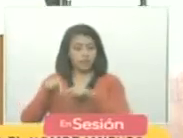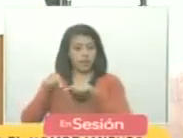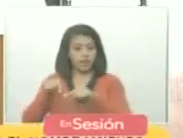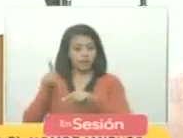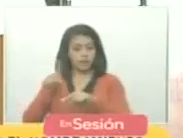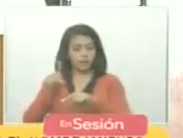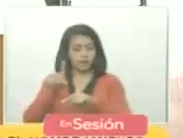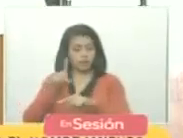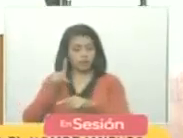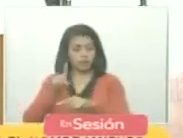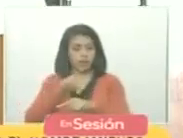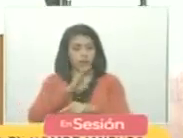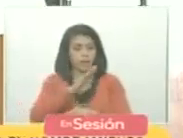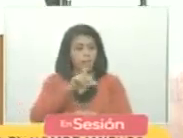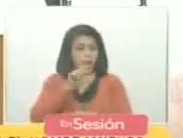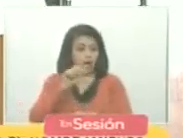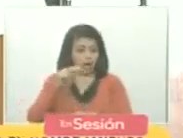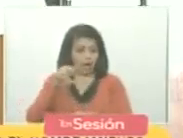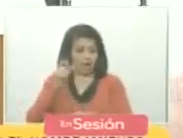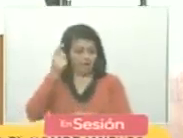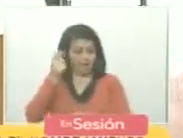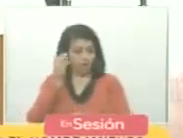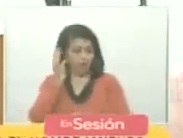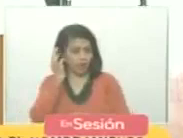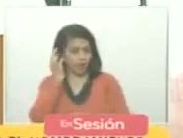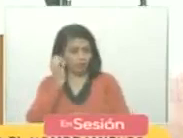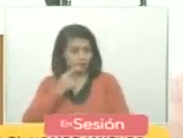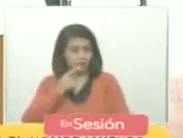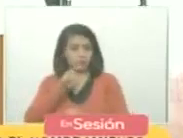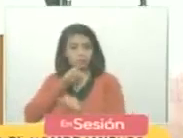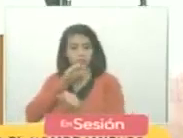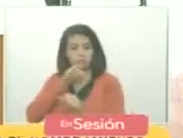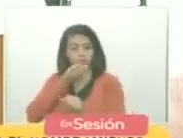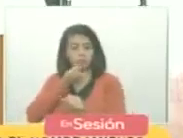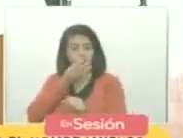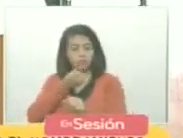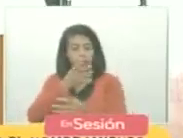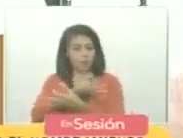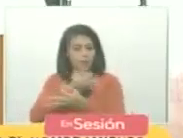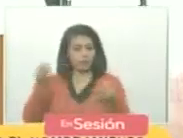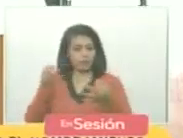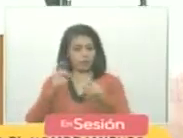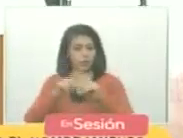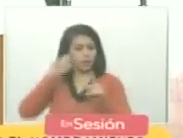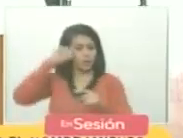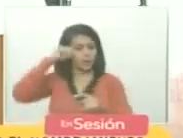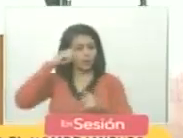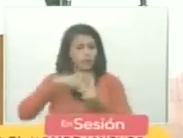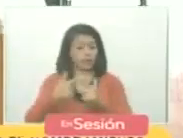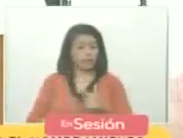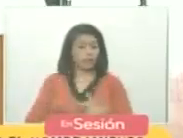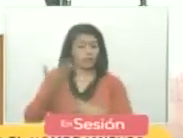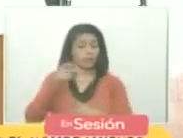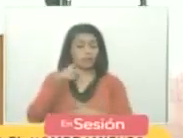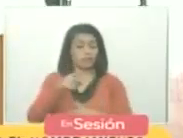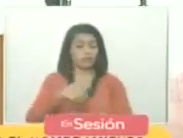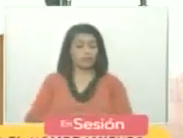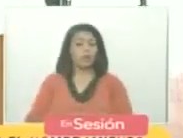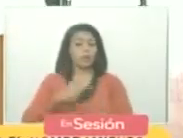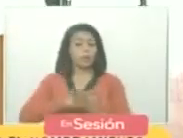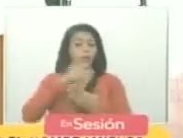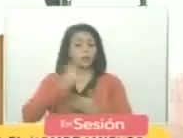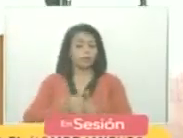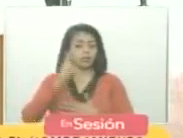y no fue Blanca, porque Blanca, nos expresó perfectamente, recordaba la importancia del